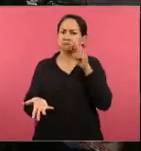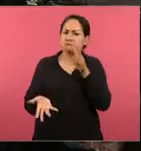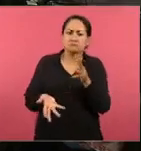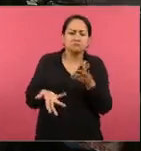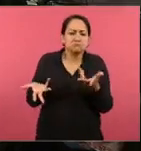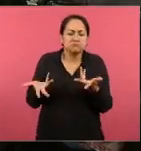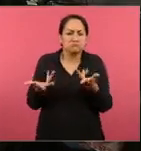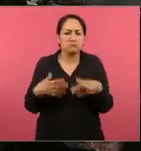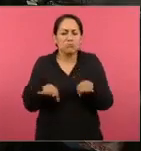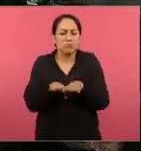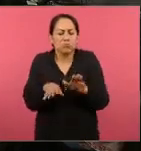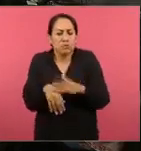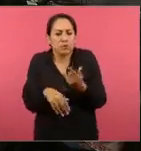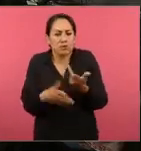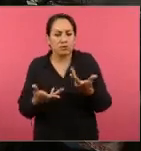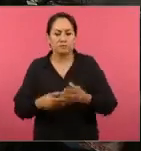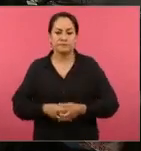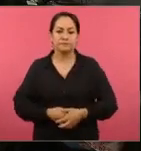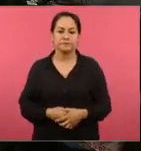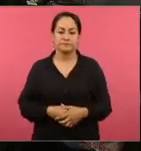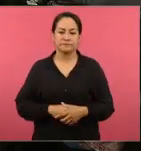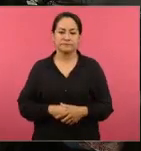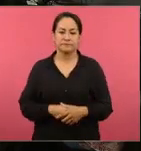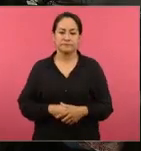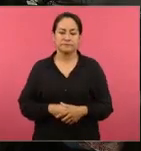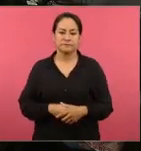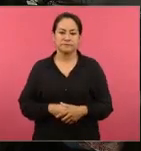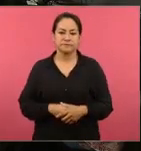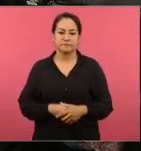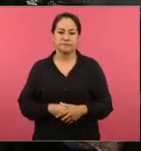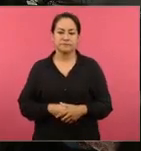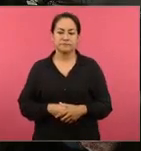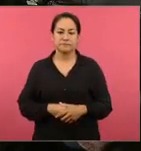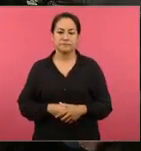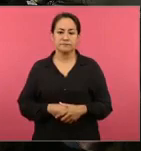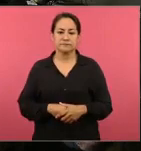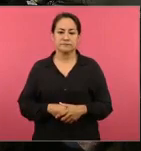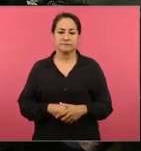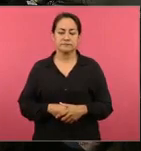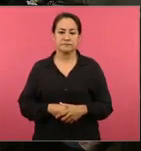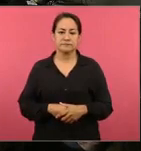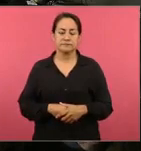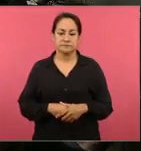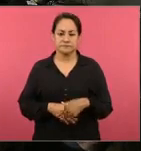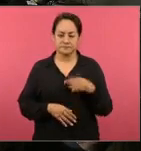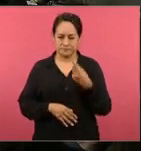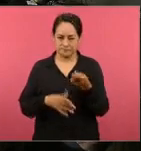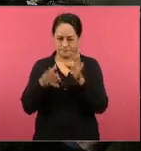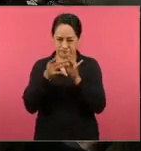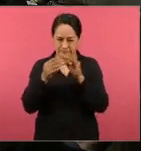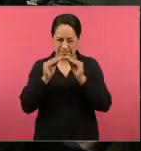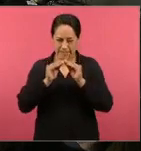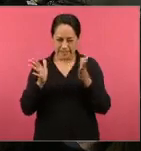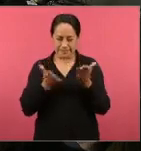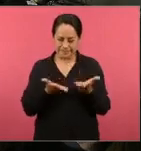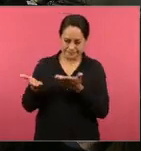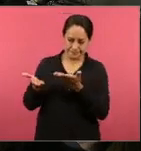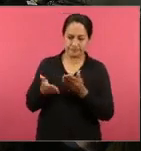bien. Le vamos a dar la palabra al maestro Richard y ahorita, si falta algo, les ayudo.